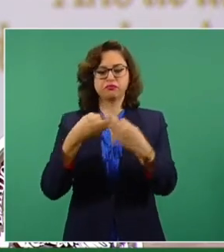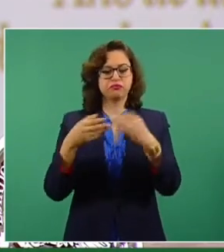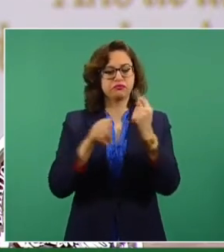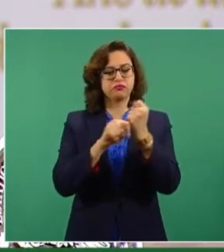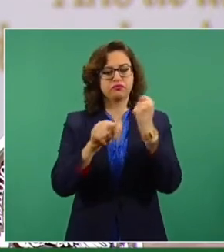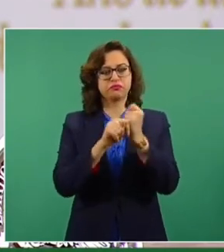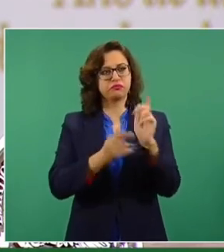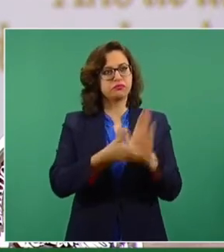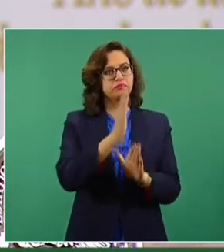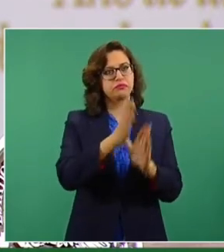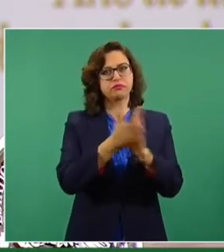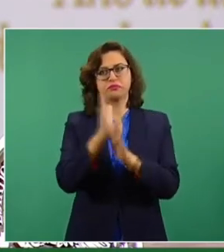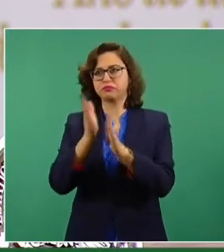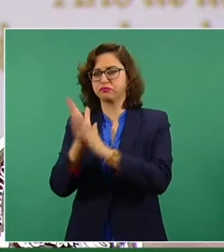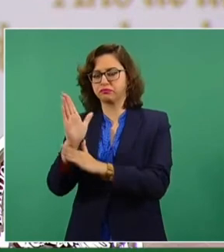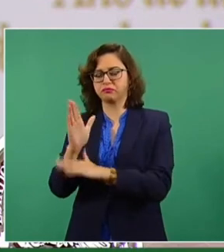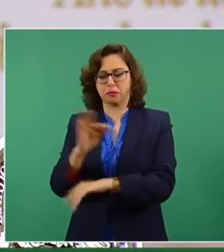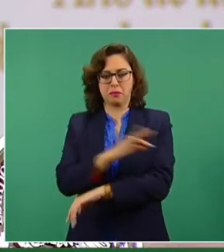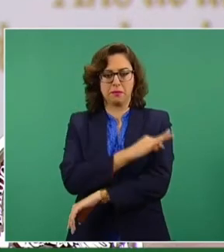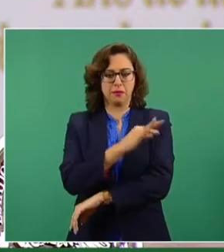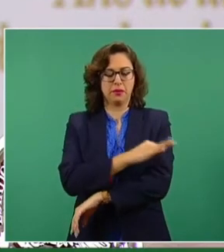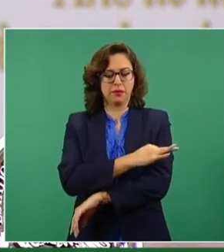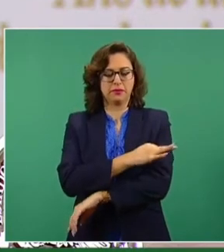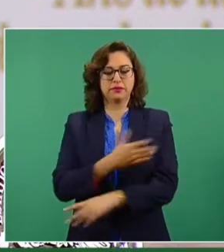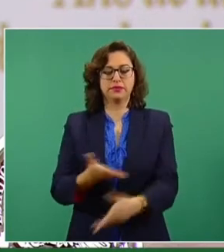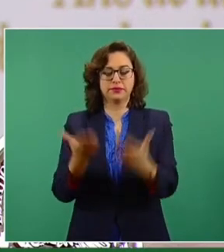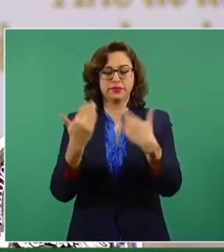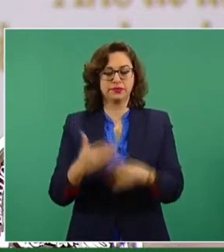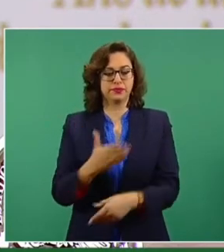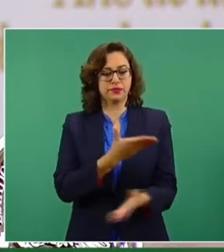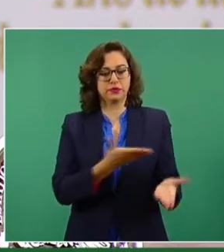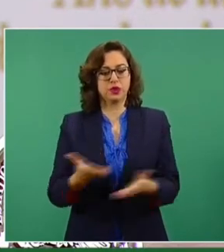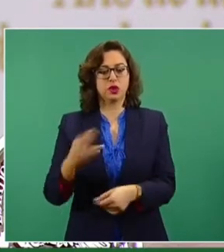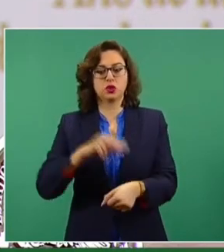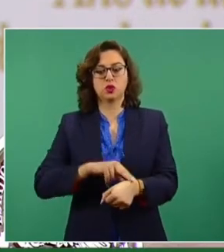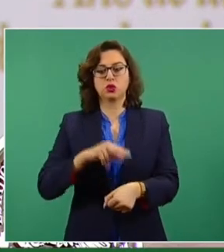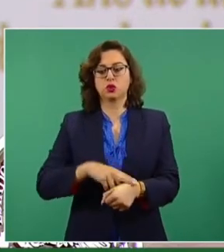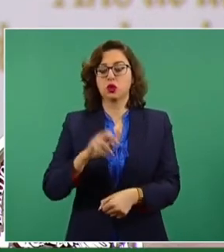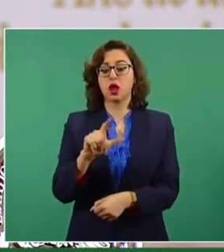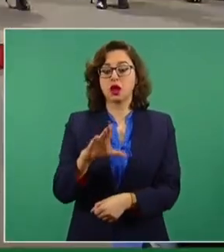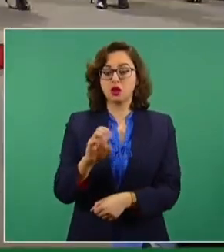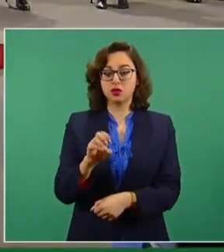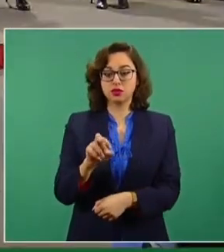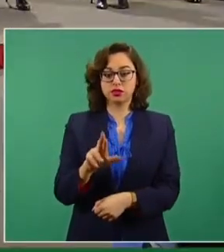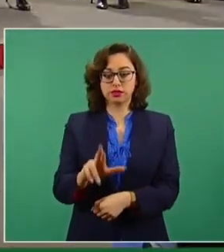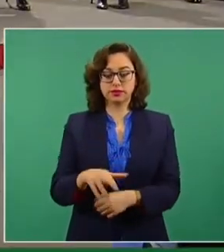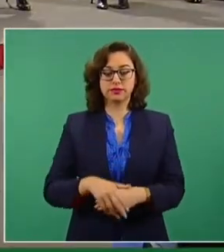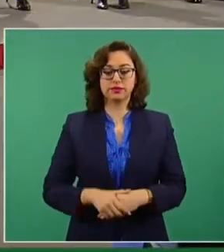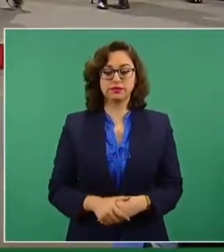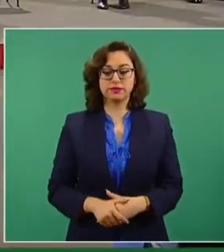Entonces comenzamos con el doctor Jorge Alcocer.